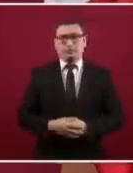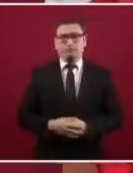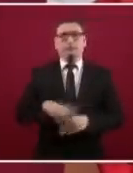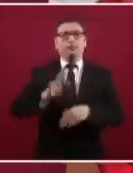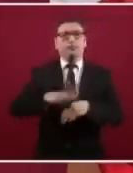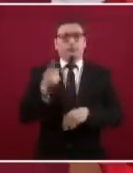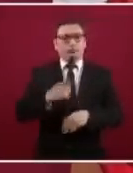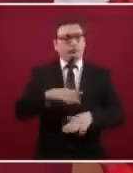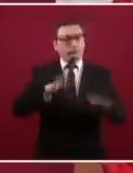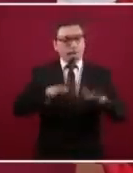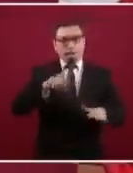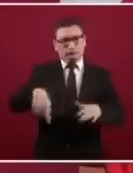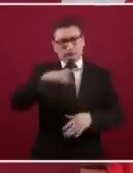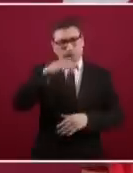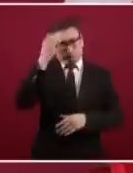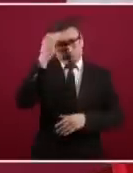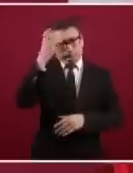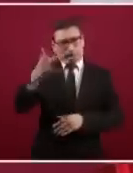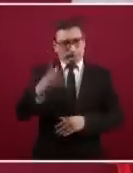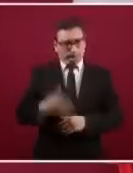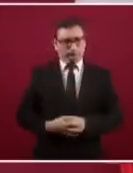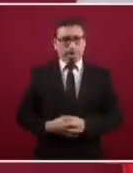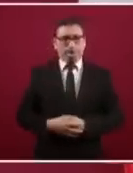porque a veces se olvidan las cosas.